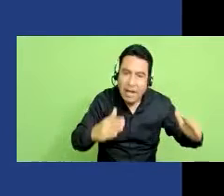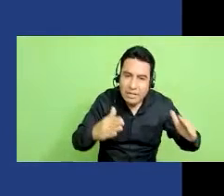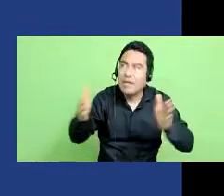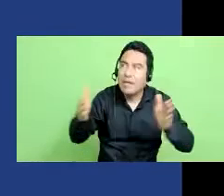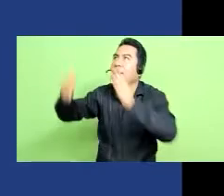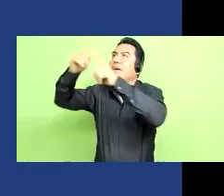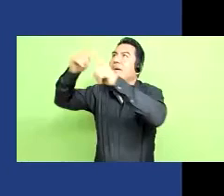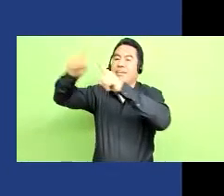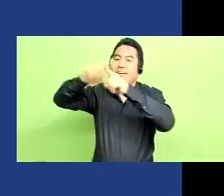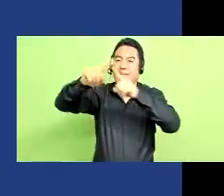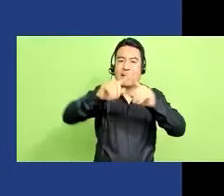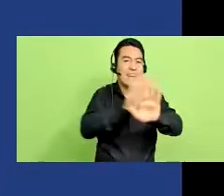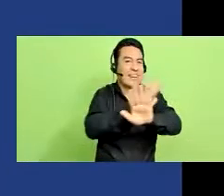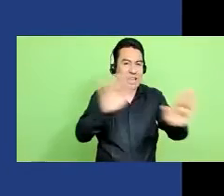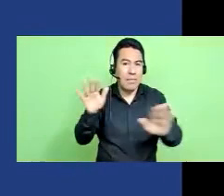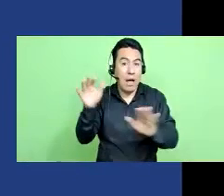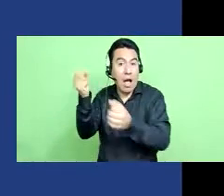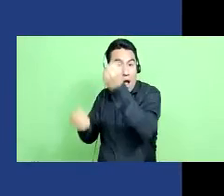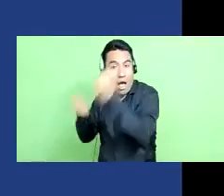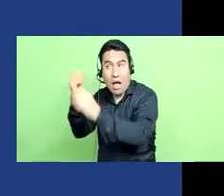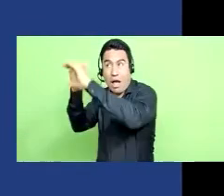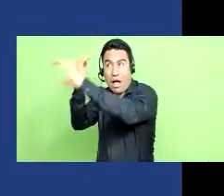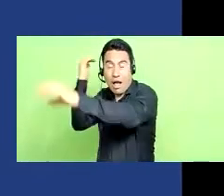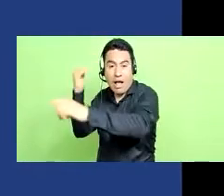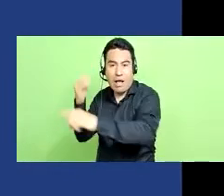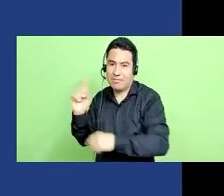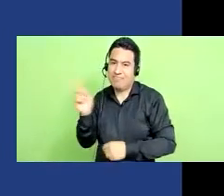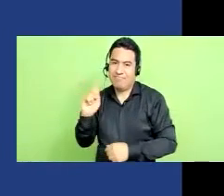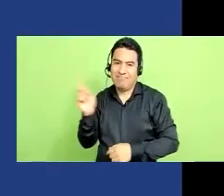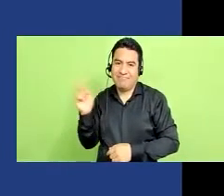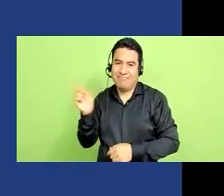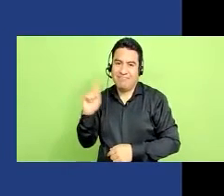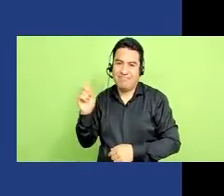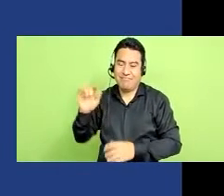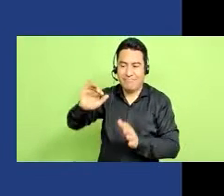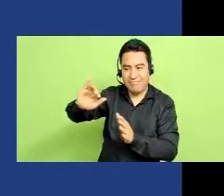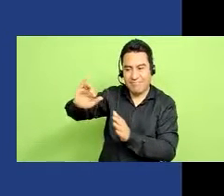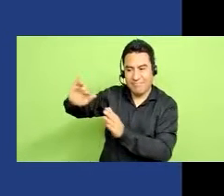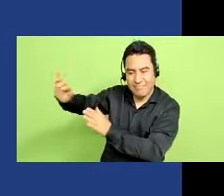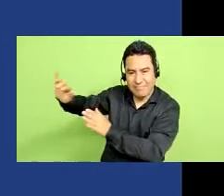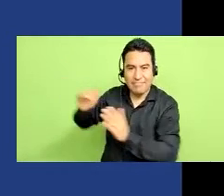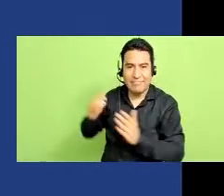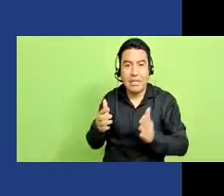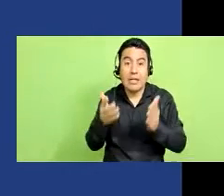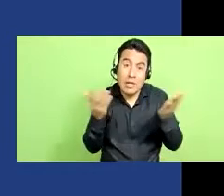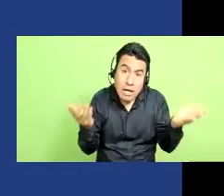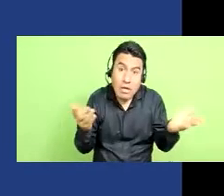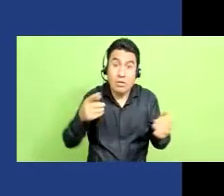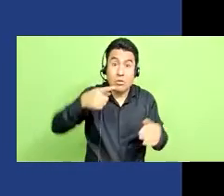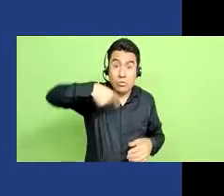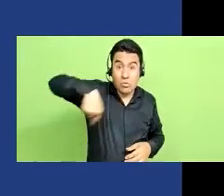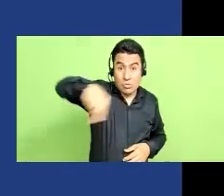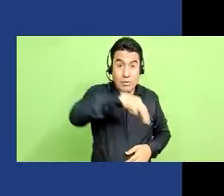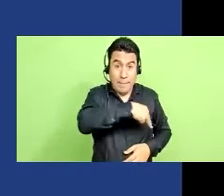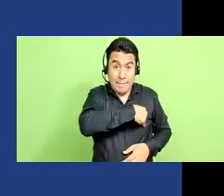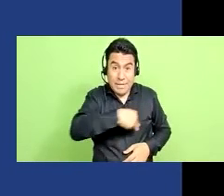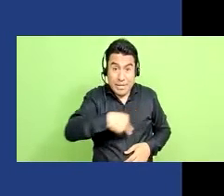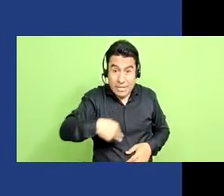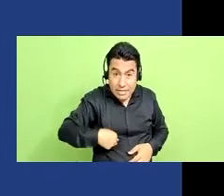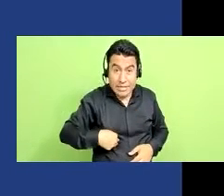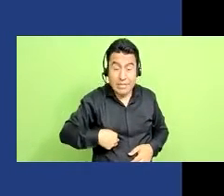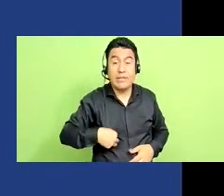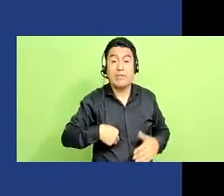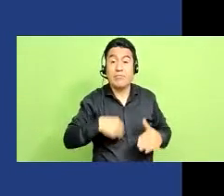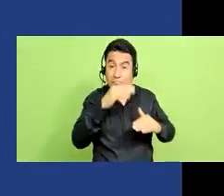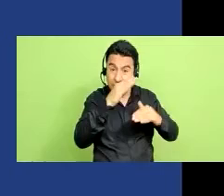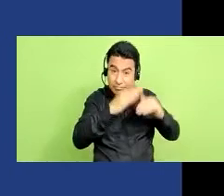transporte claro está que la dirección al ser miles de lectores en accesibilidad tiene que realizar algunas